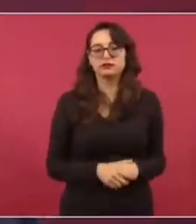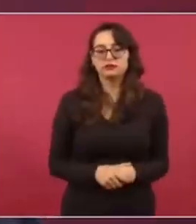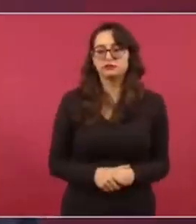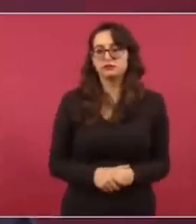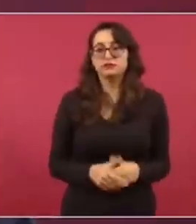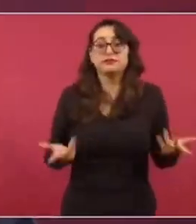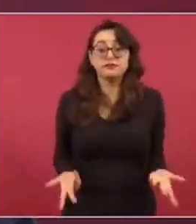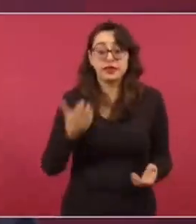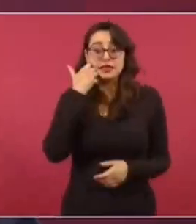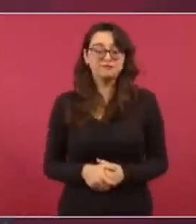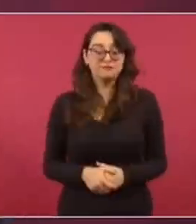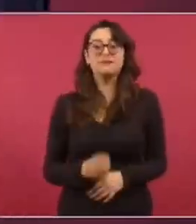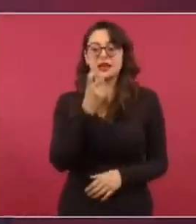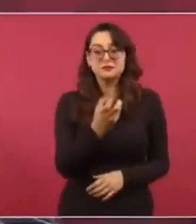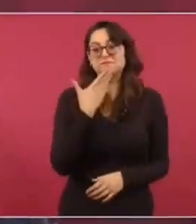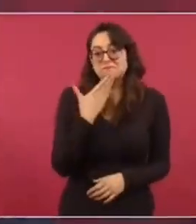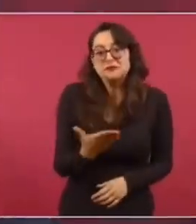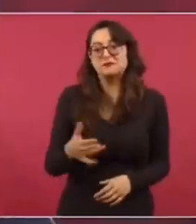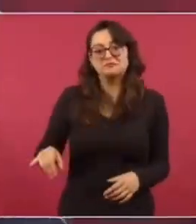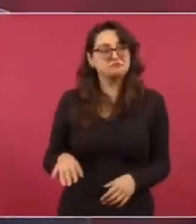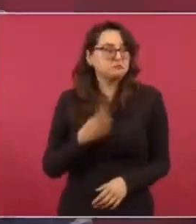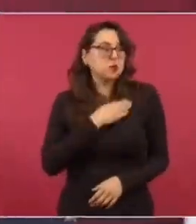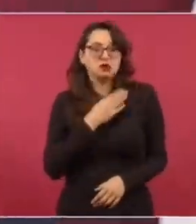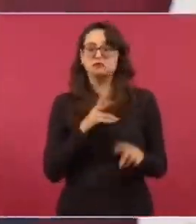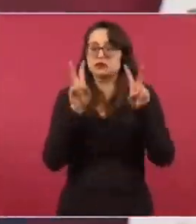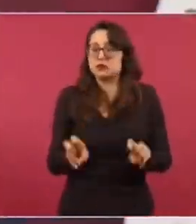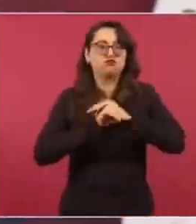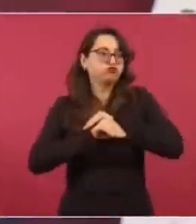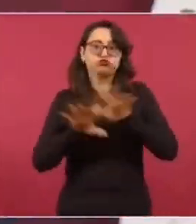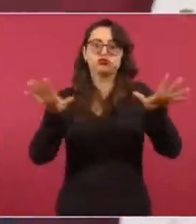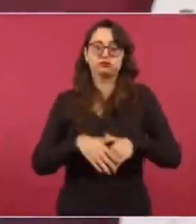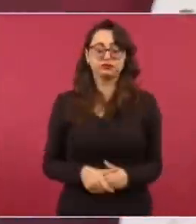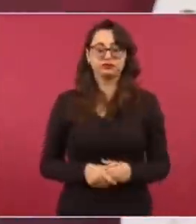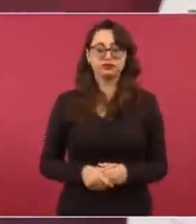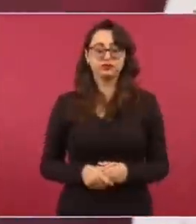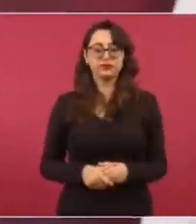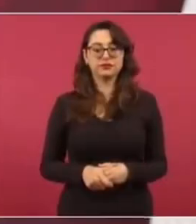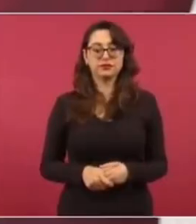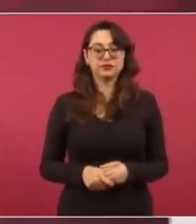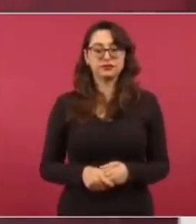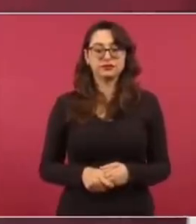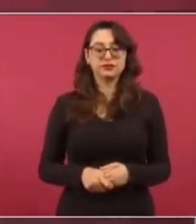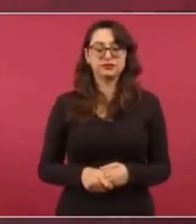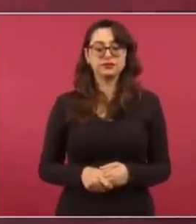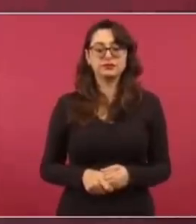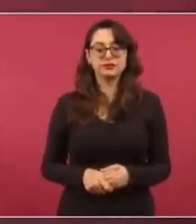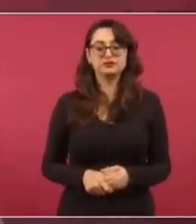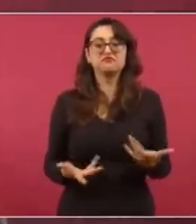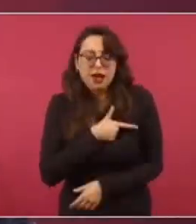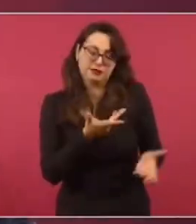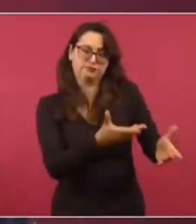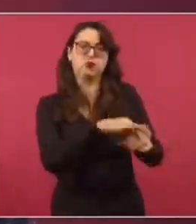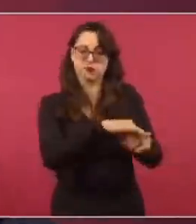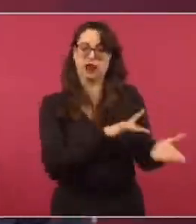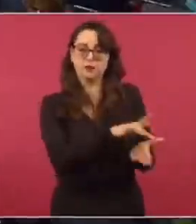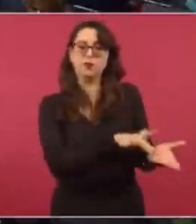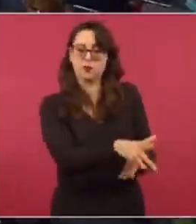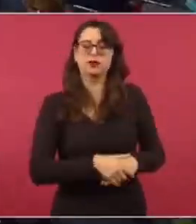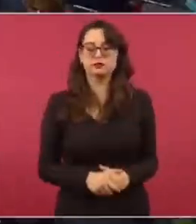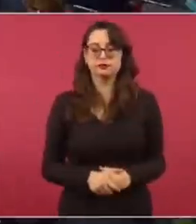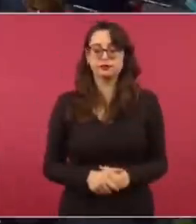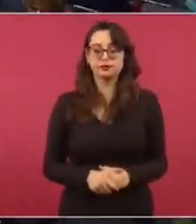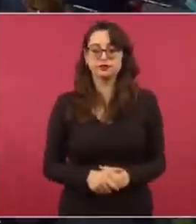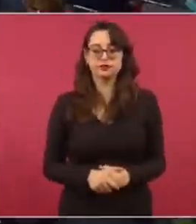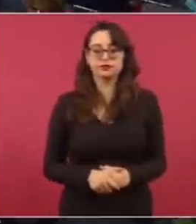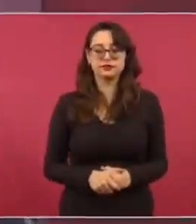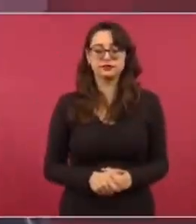Ya sabes también quieres que sigan los medios de comunicación manipulando quieres que sigan